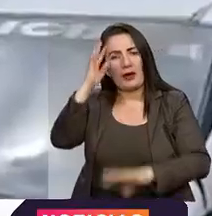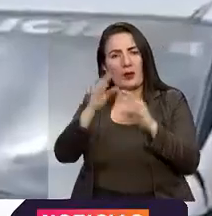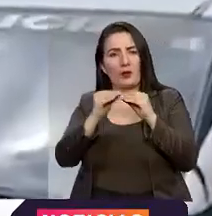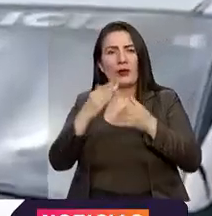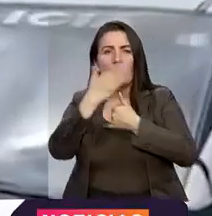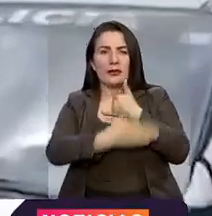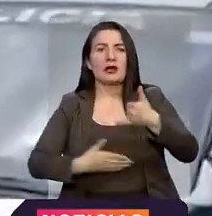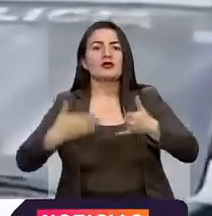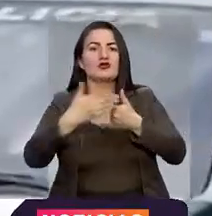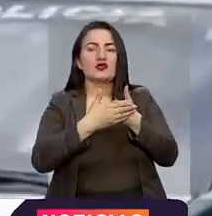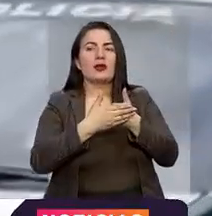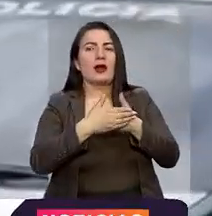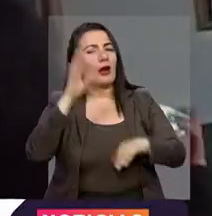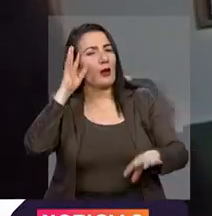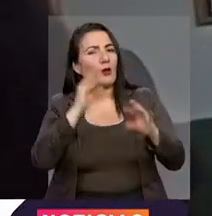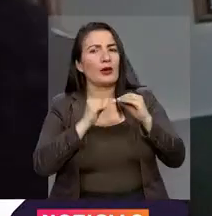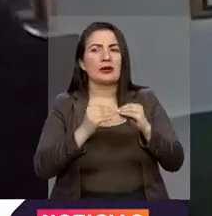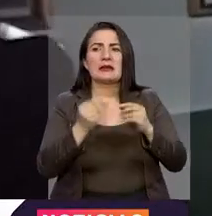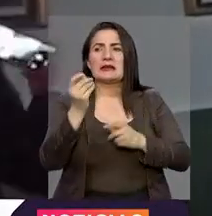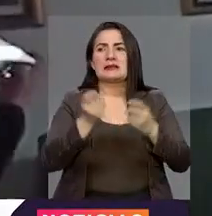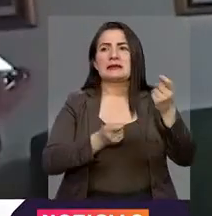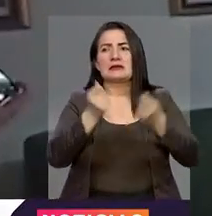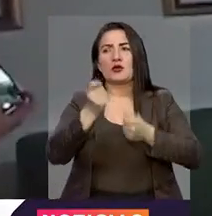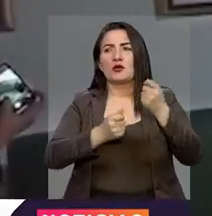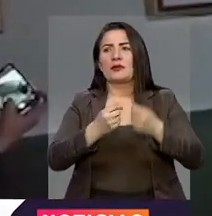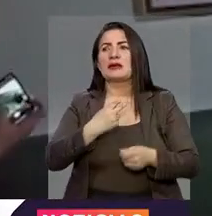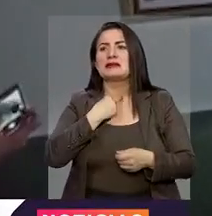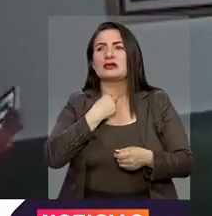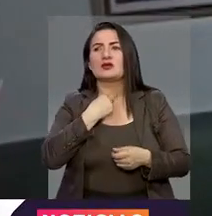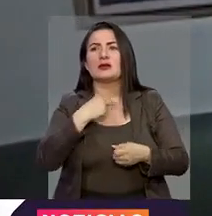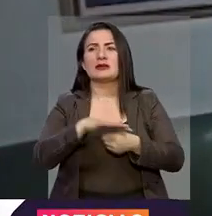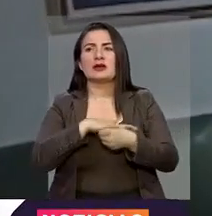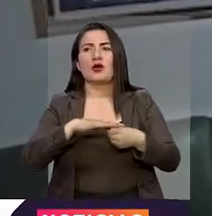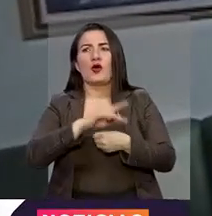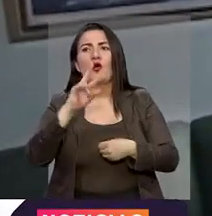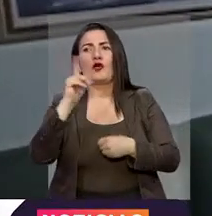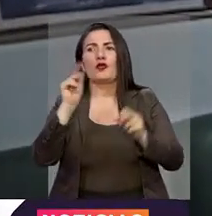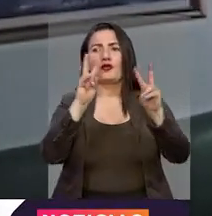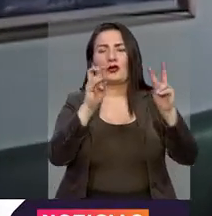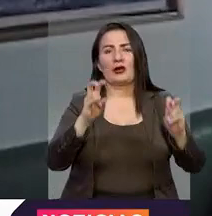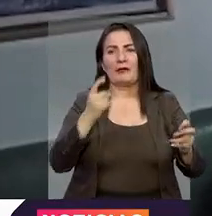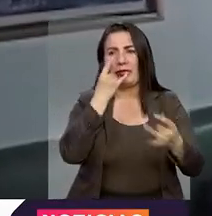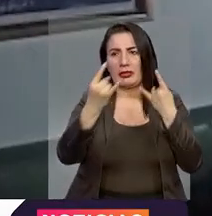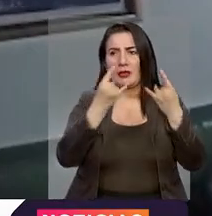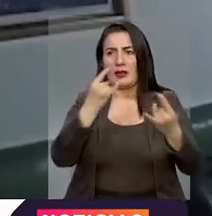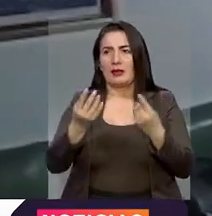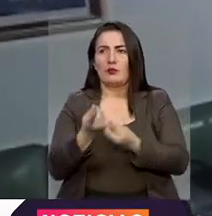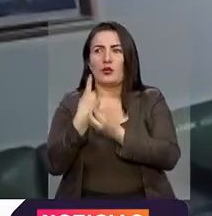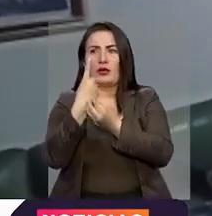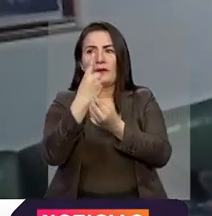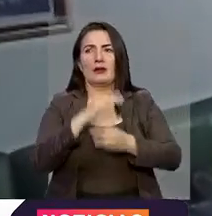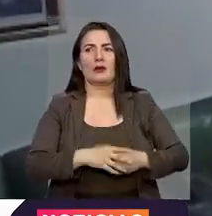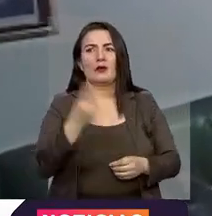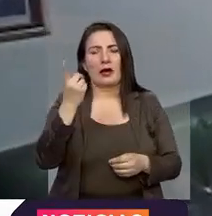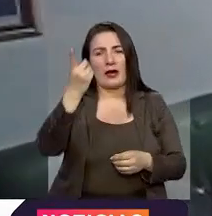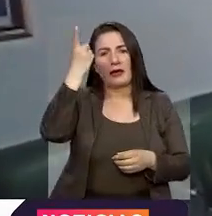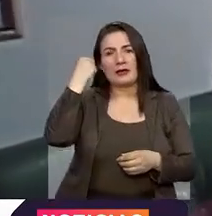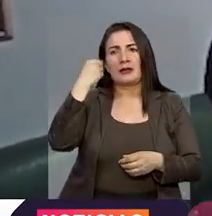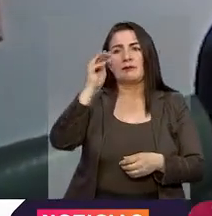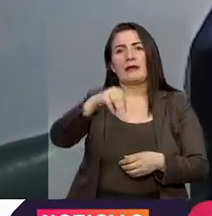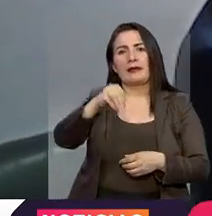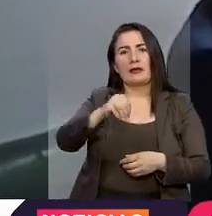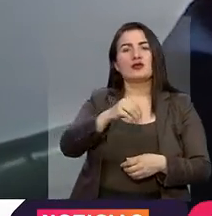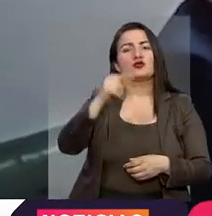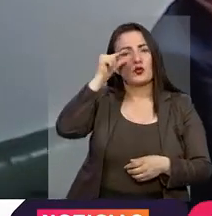y también de la actual situación económica del país además de otros temas de interés político ayer martes gustavo